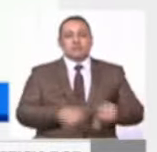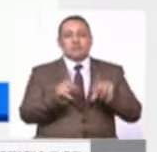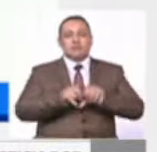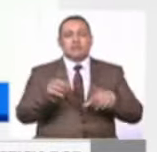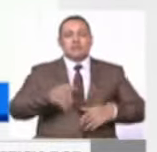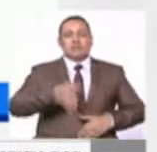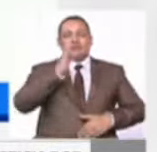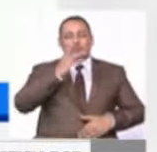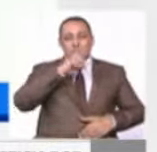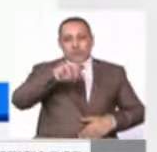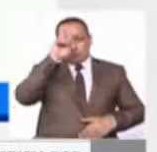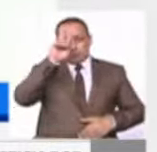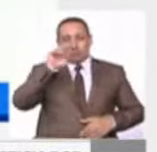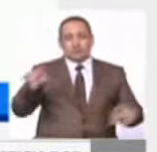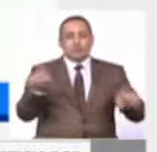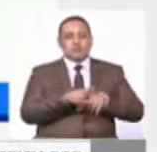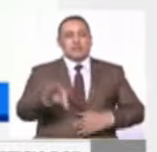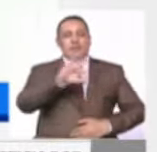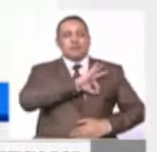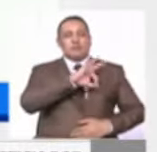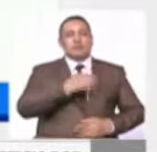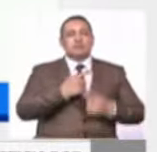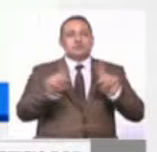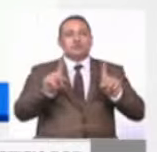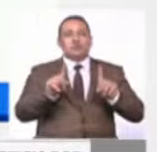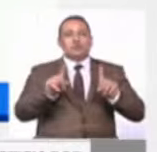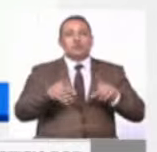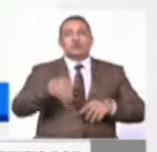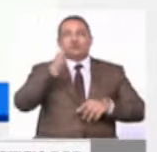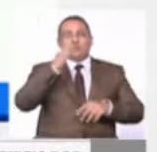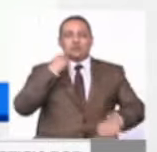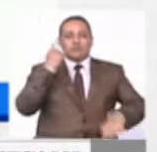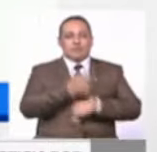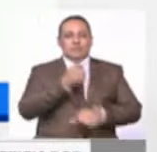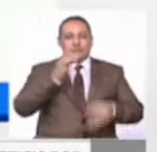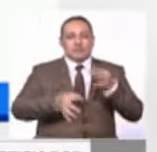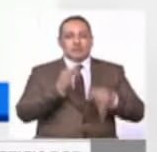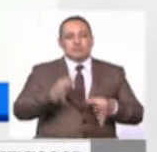Dios y la patria la premie o si no le